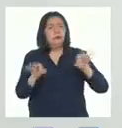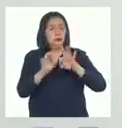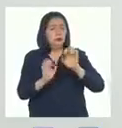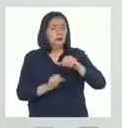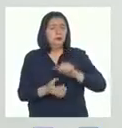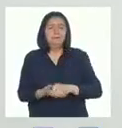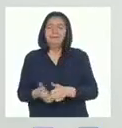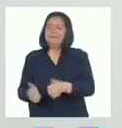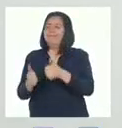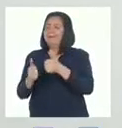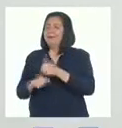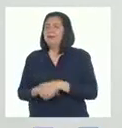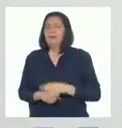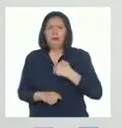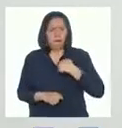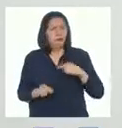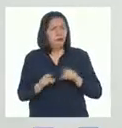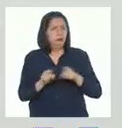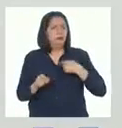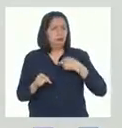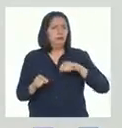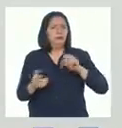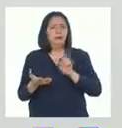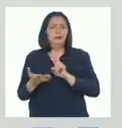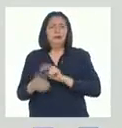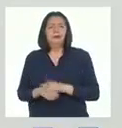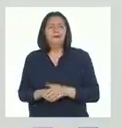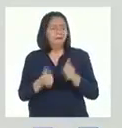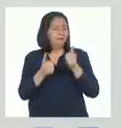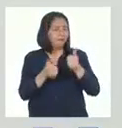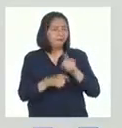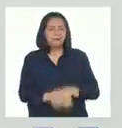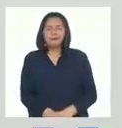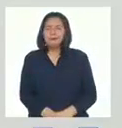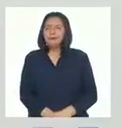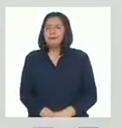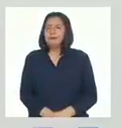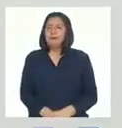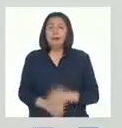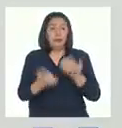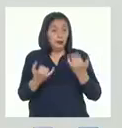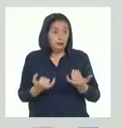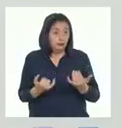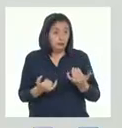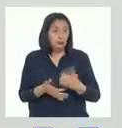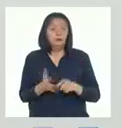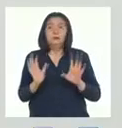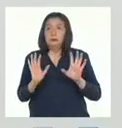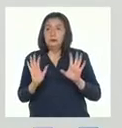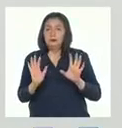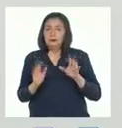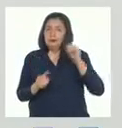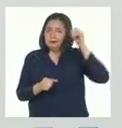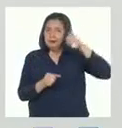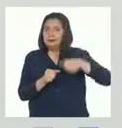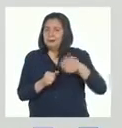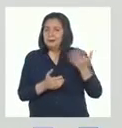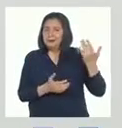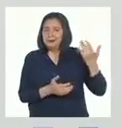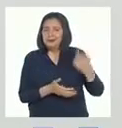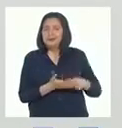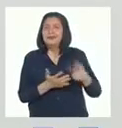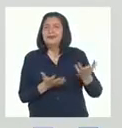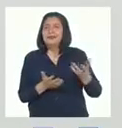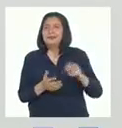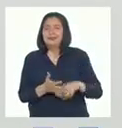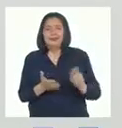importantes. Genial. Yo también voy a leerlo. Excelente, Patricia. Ahora hagamos un recuento de